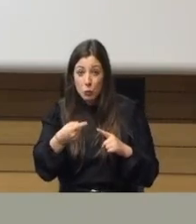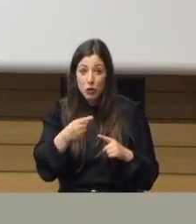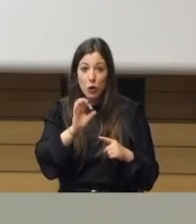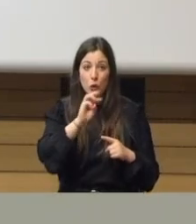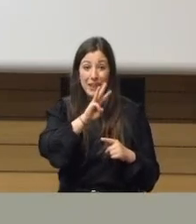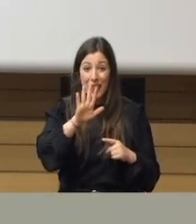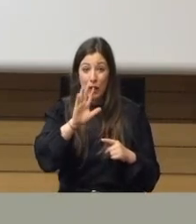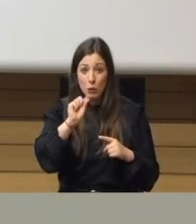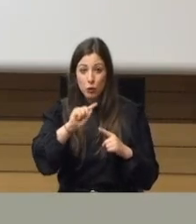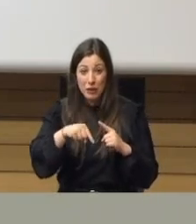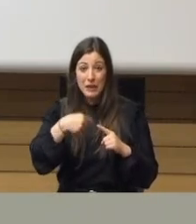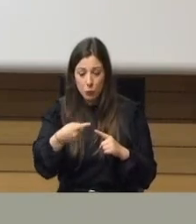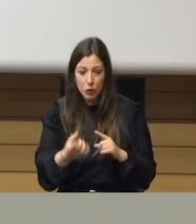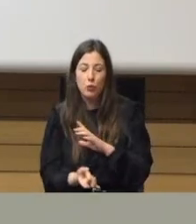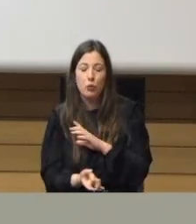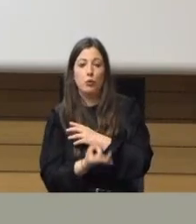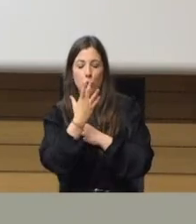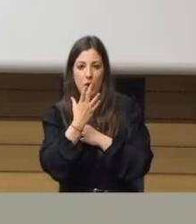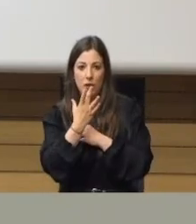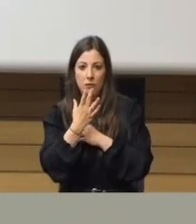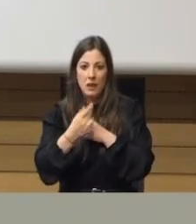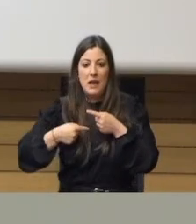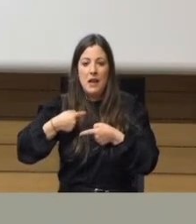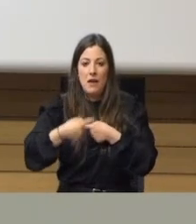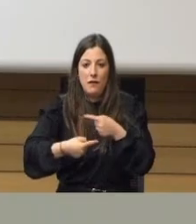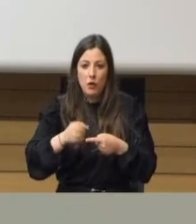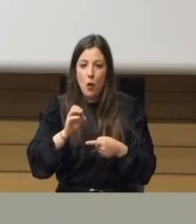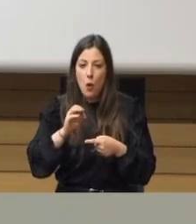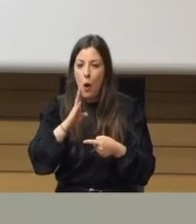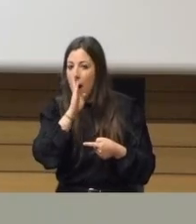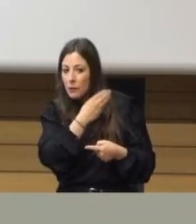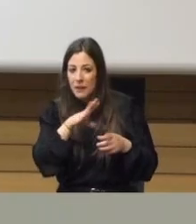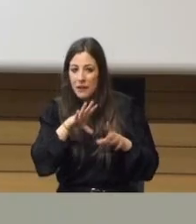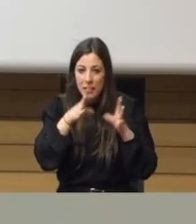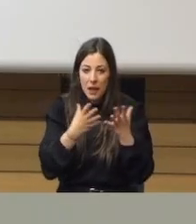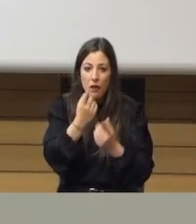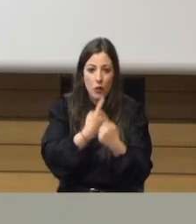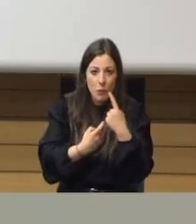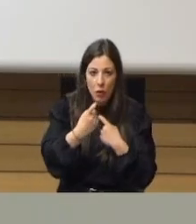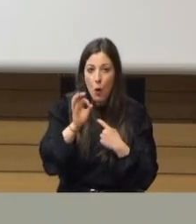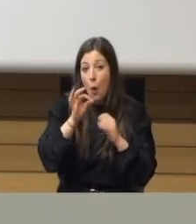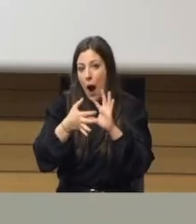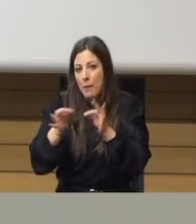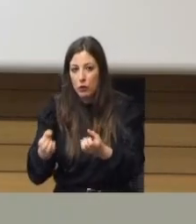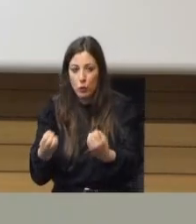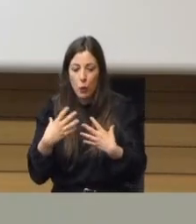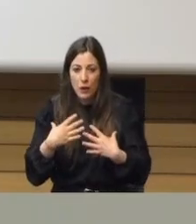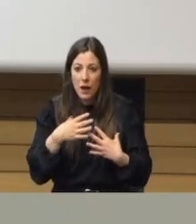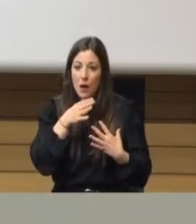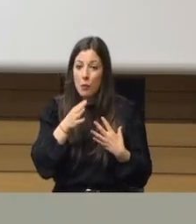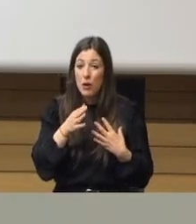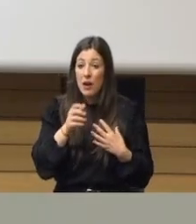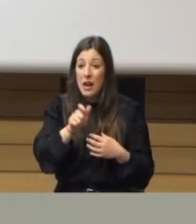Y porque se informa por internet, o como decías antes, se informa por su amiga. Porque los que están allí están con folletos del instituto.